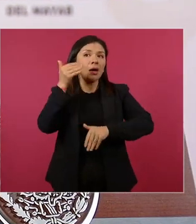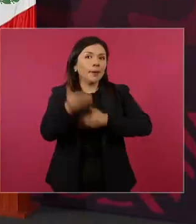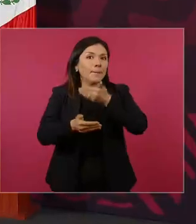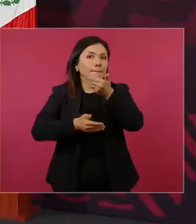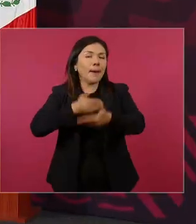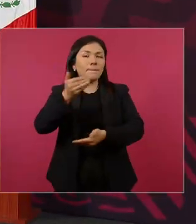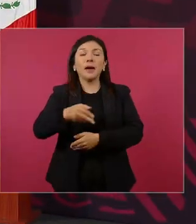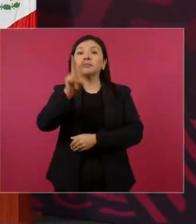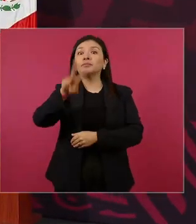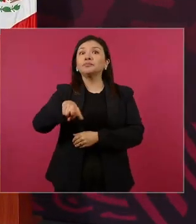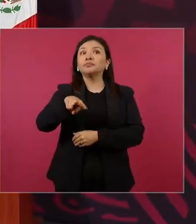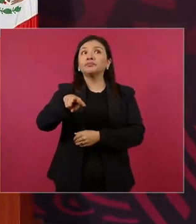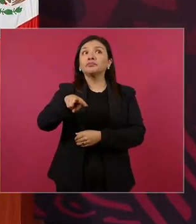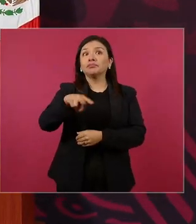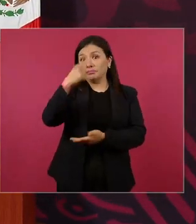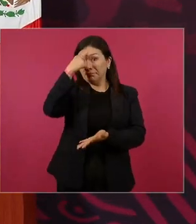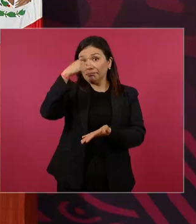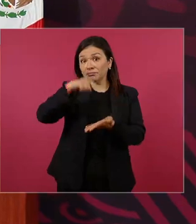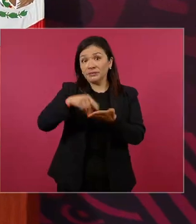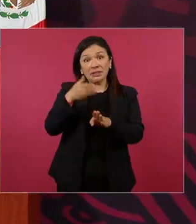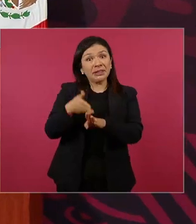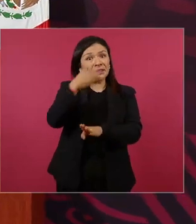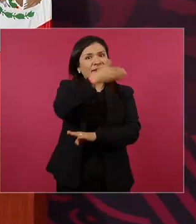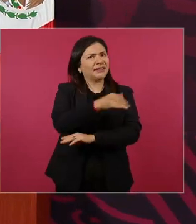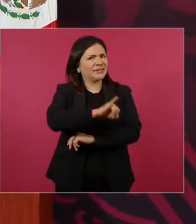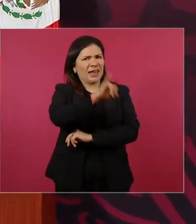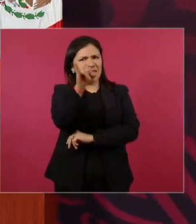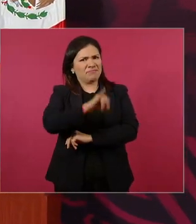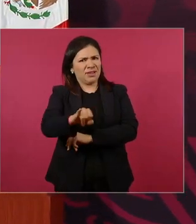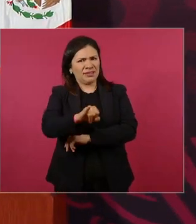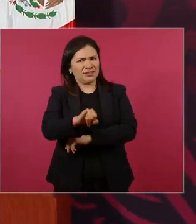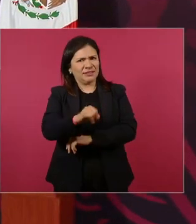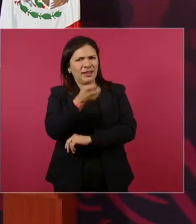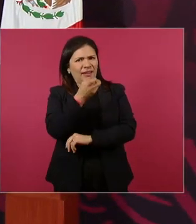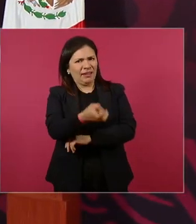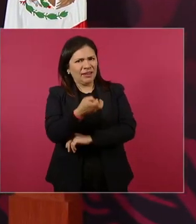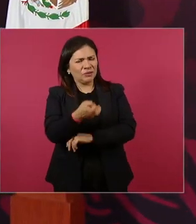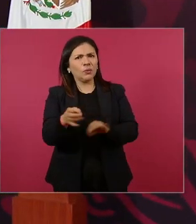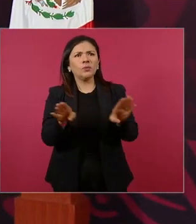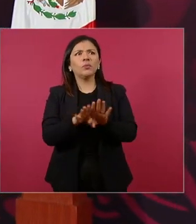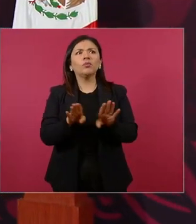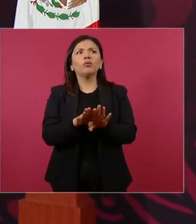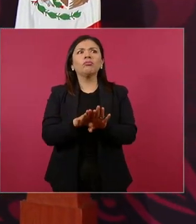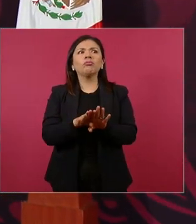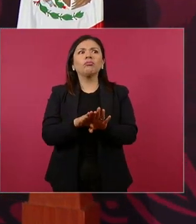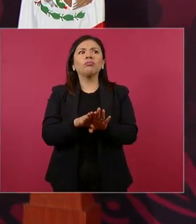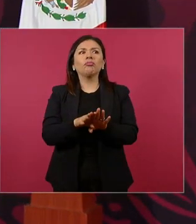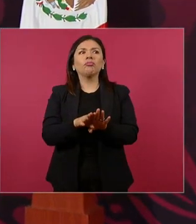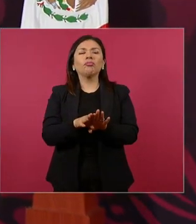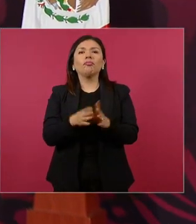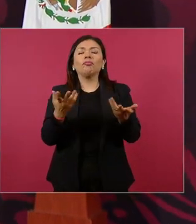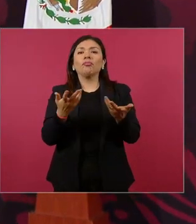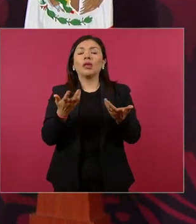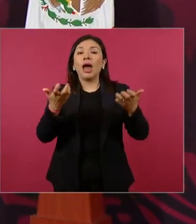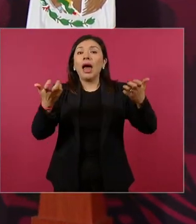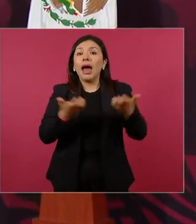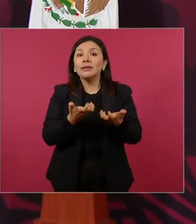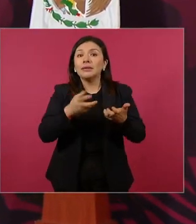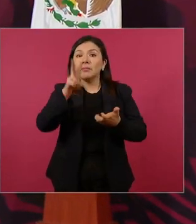Creo que nunca se había visto esto, de que se diera pues una